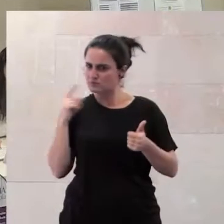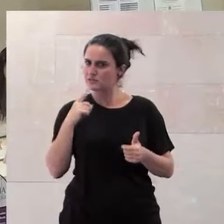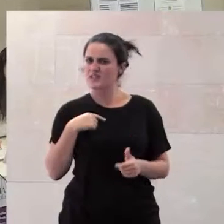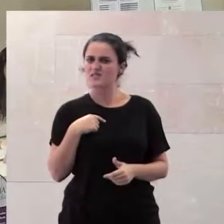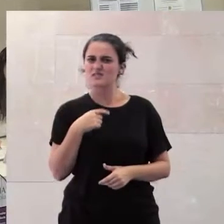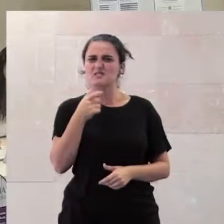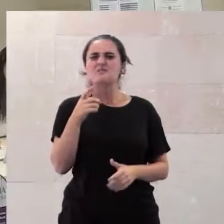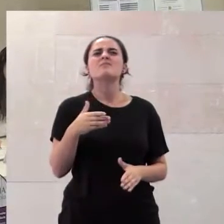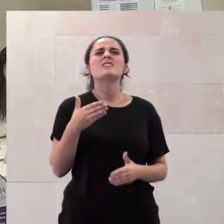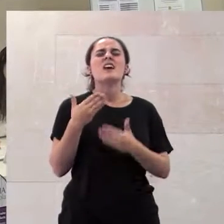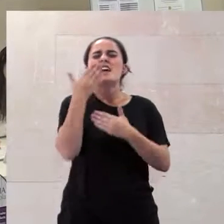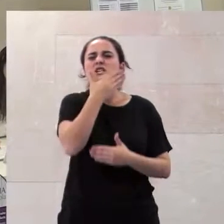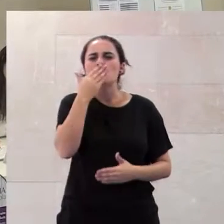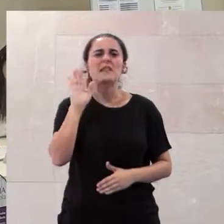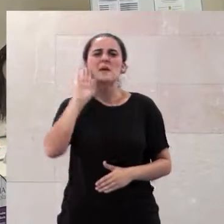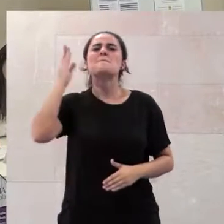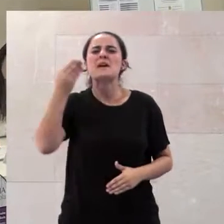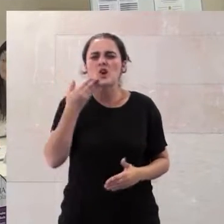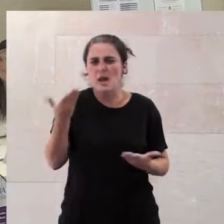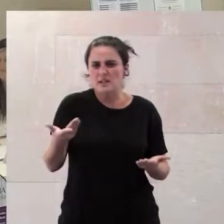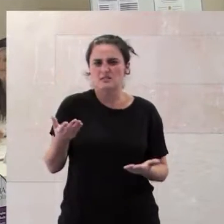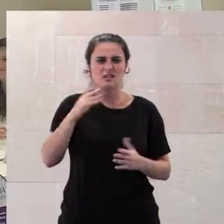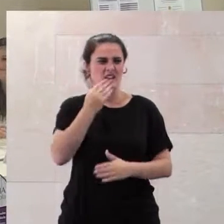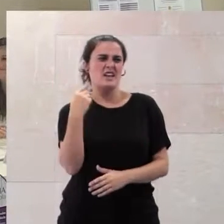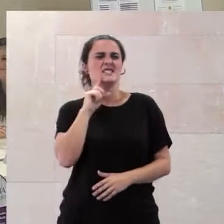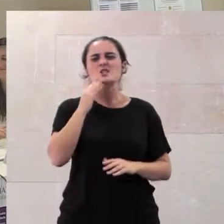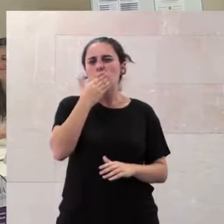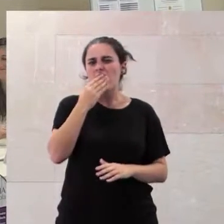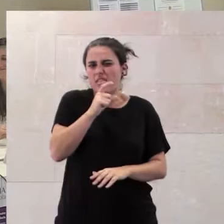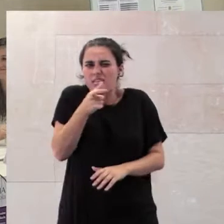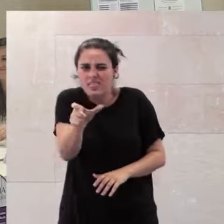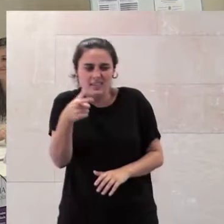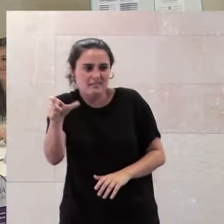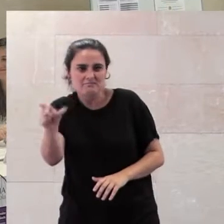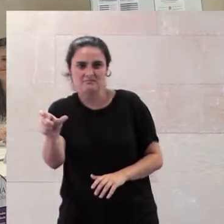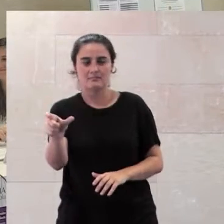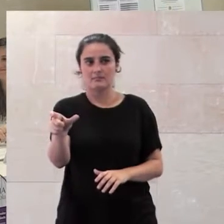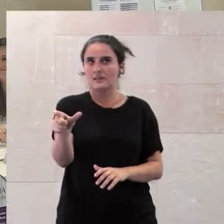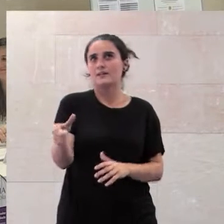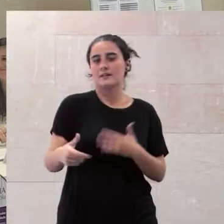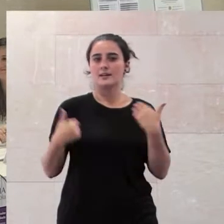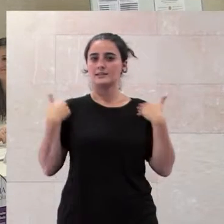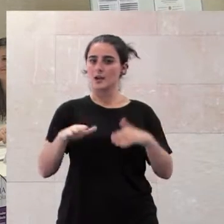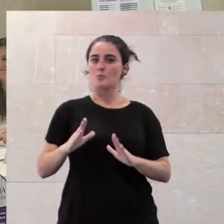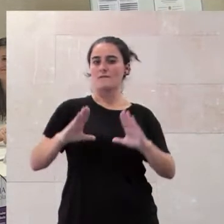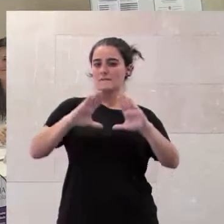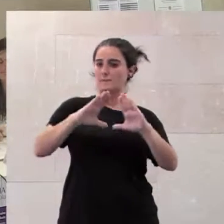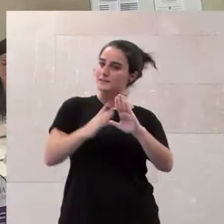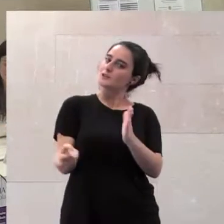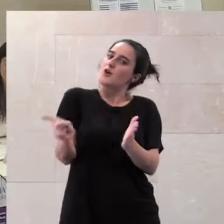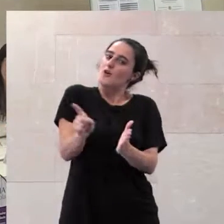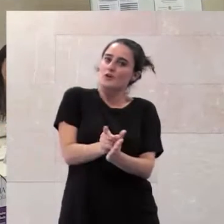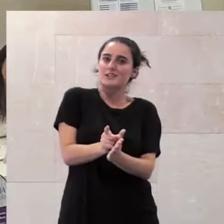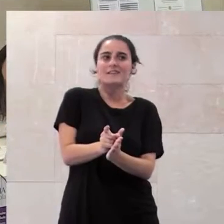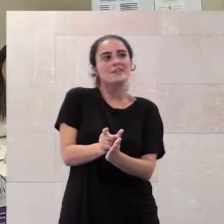mujeres preguntaban, ¿es la escuela de empadronamiento? ¿Es la escuela de empoderamiento? Y era como, ojo, es que también ya estamos, ¿no?, las feministas otra vez aquí,